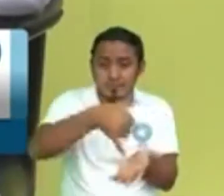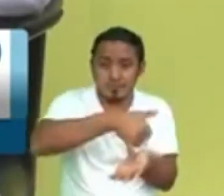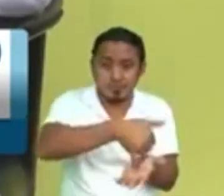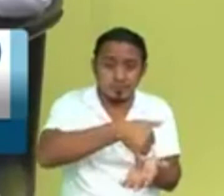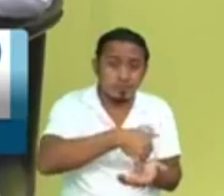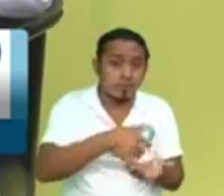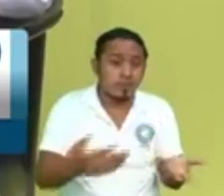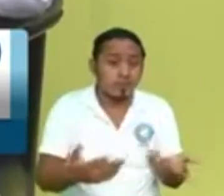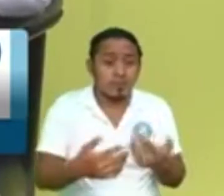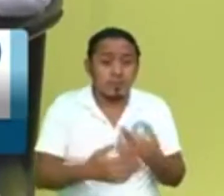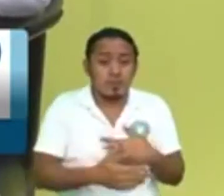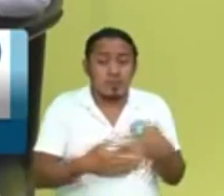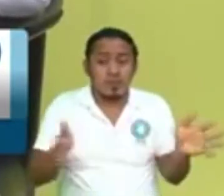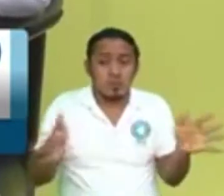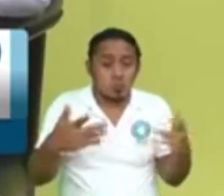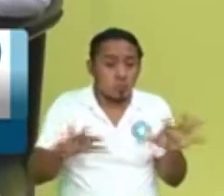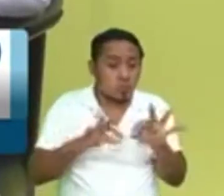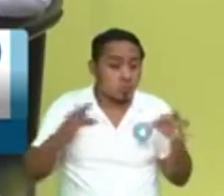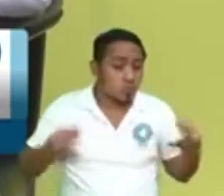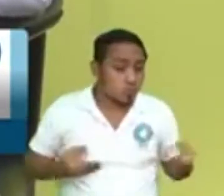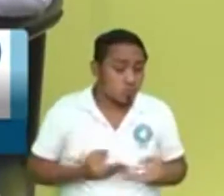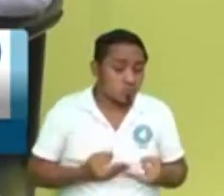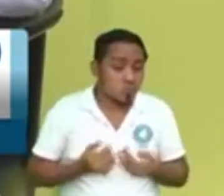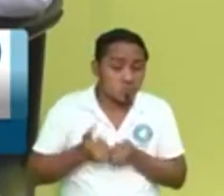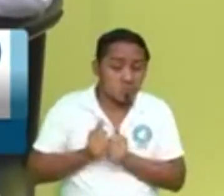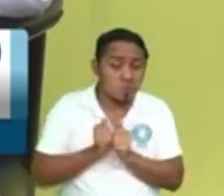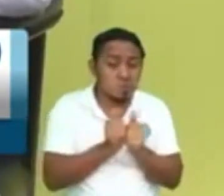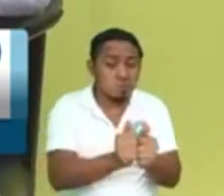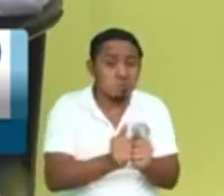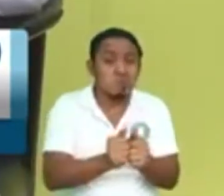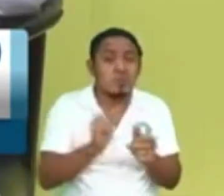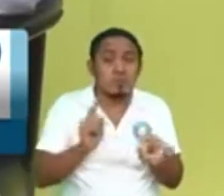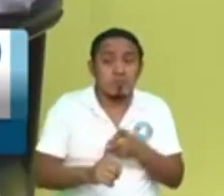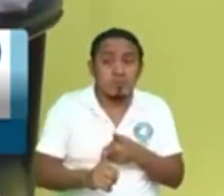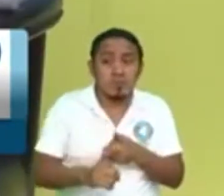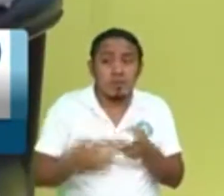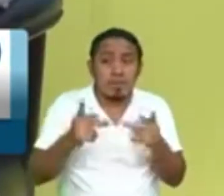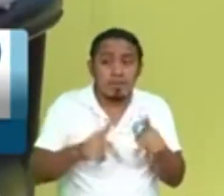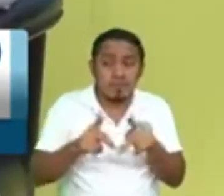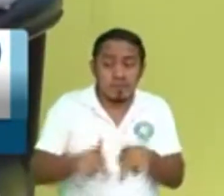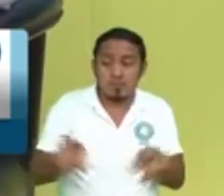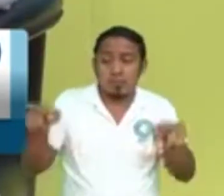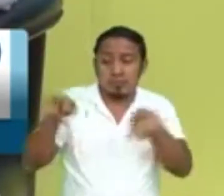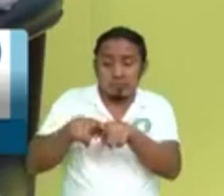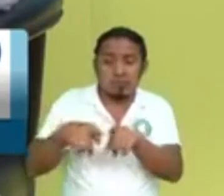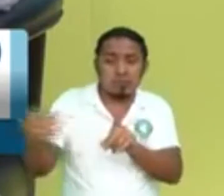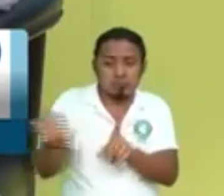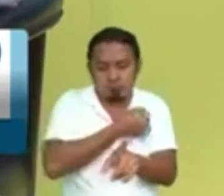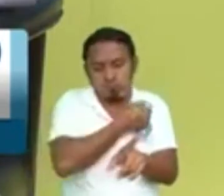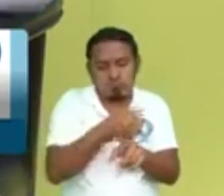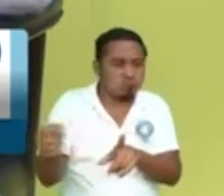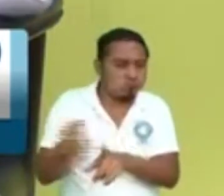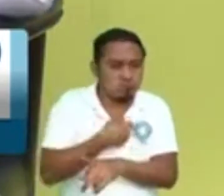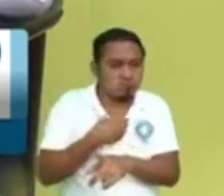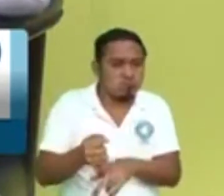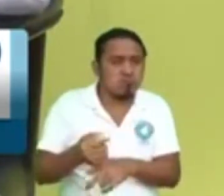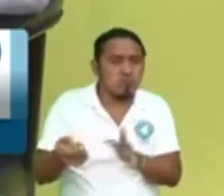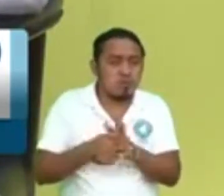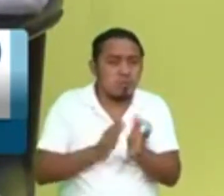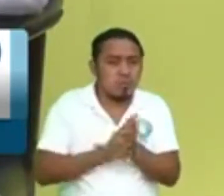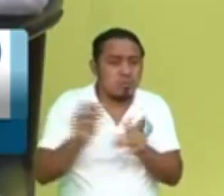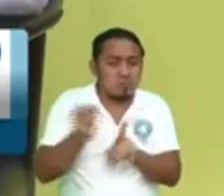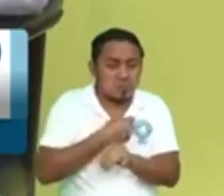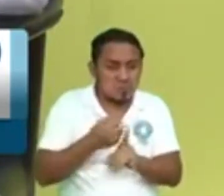tenido un abandono por parte de sus familiares, tal vez están con una pareja que las maltrata, que les da violencia intrafamiliar. O